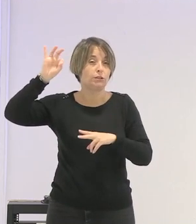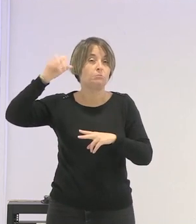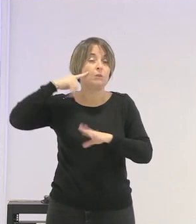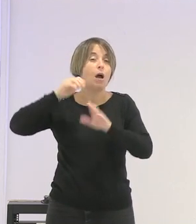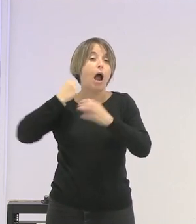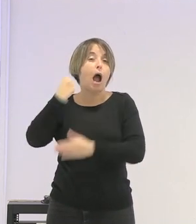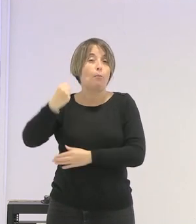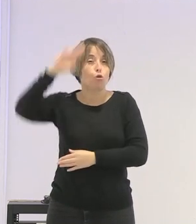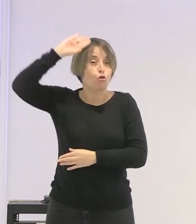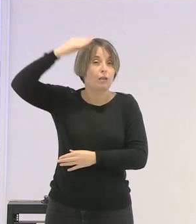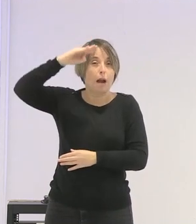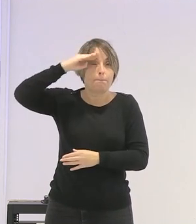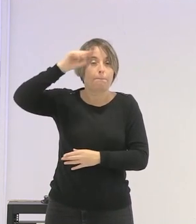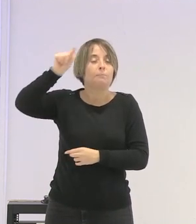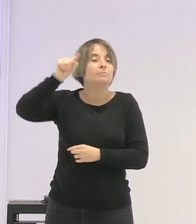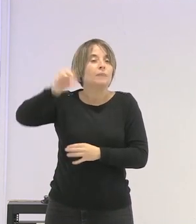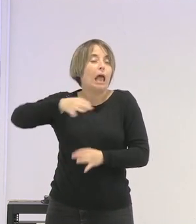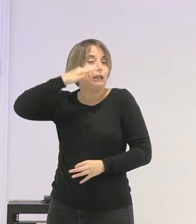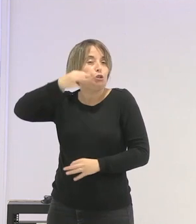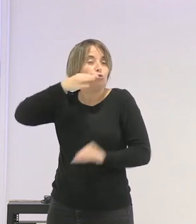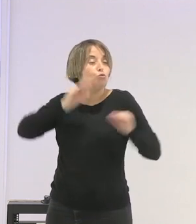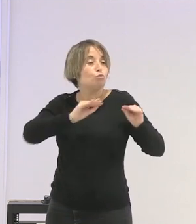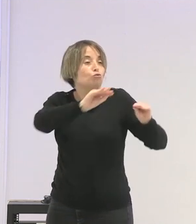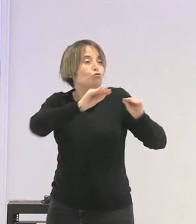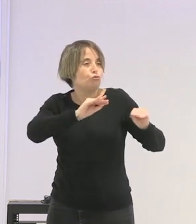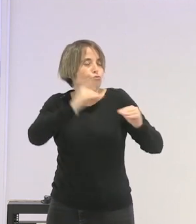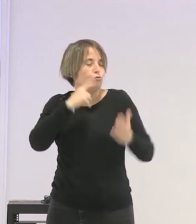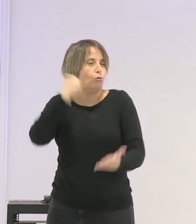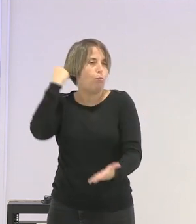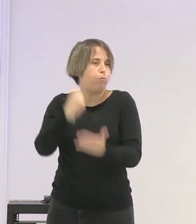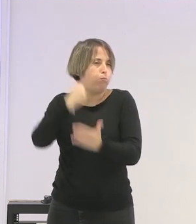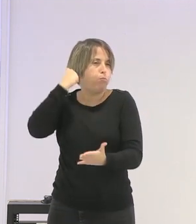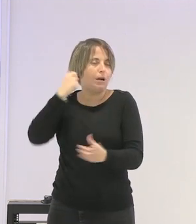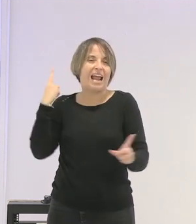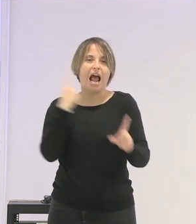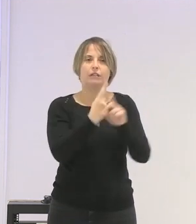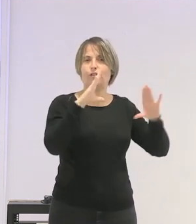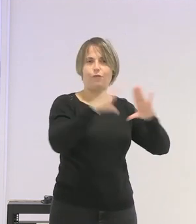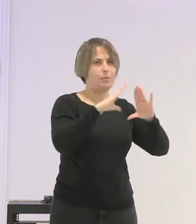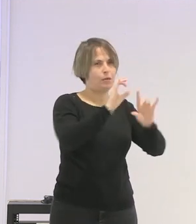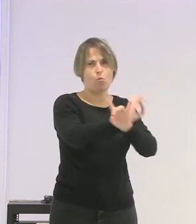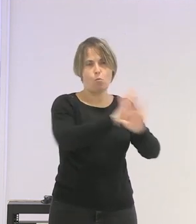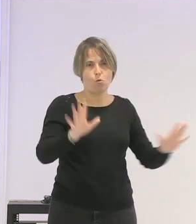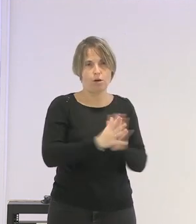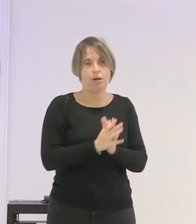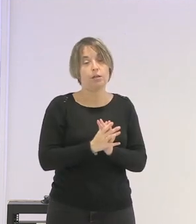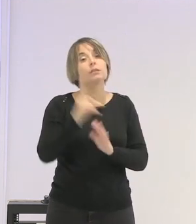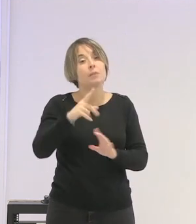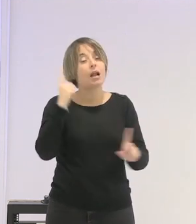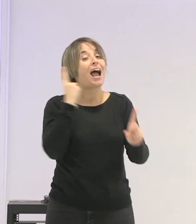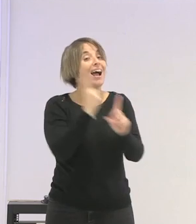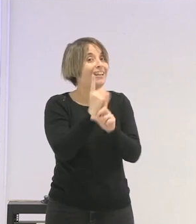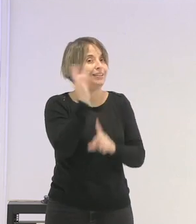que precisamente, bueno, tienen un discurso como marcadamente antifeminista, ¿no? Incluso antimujeres,